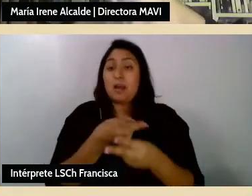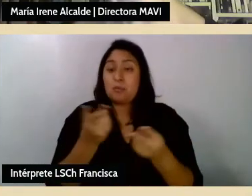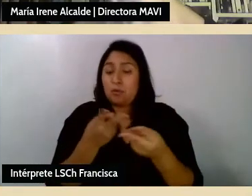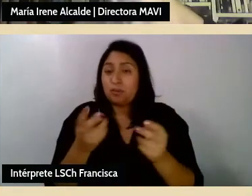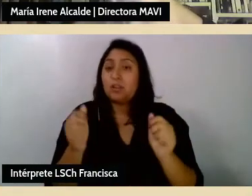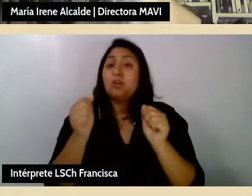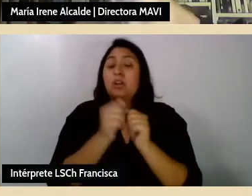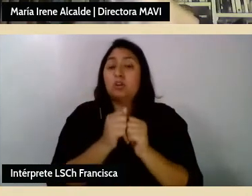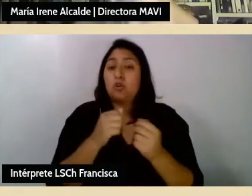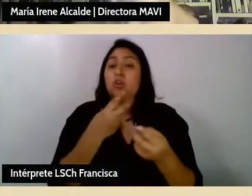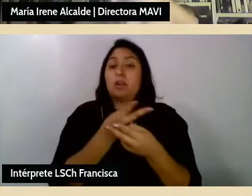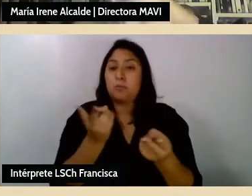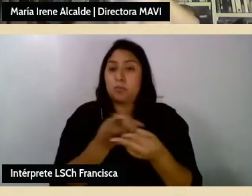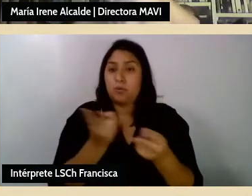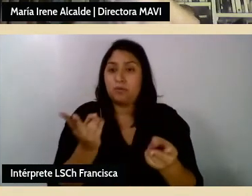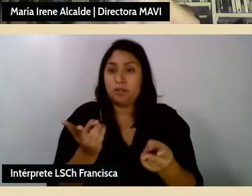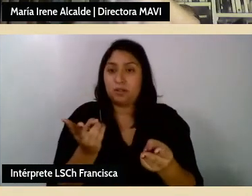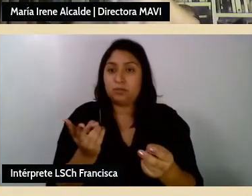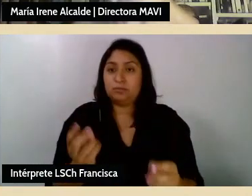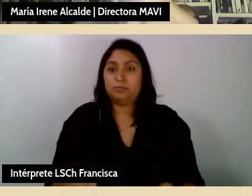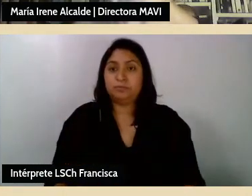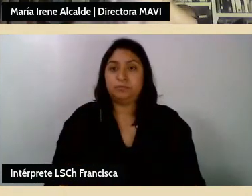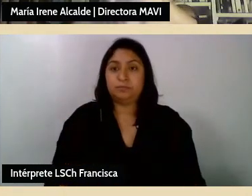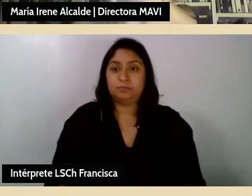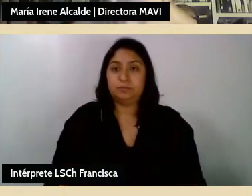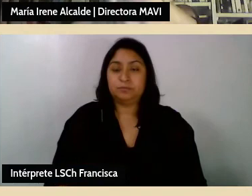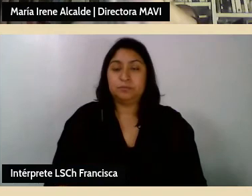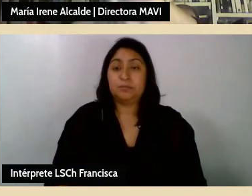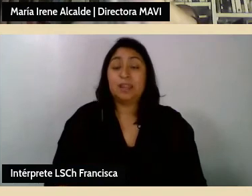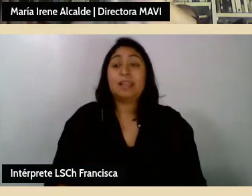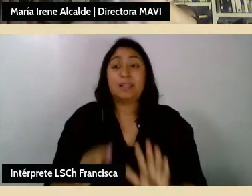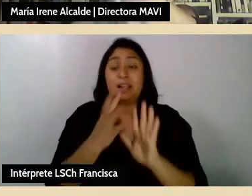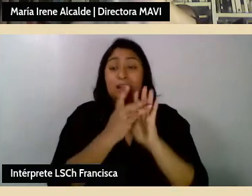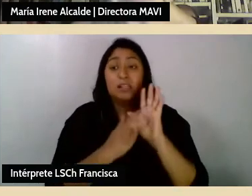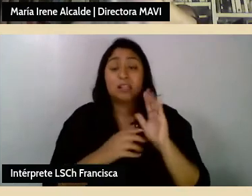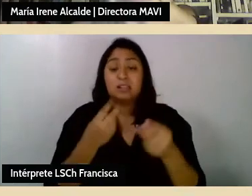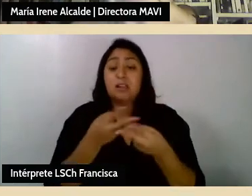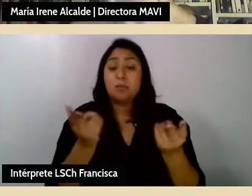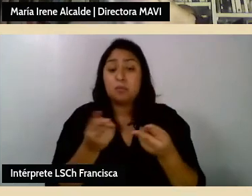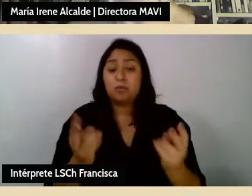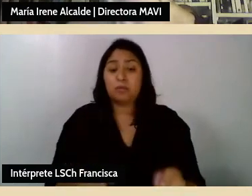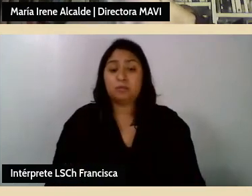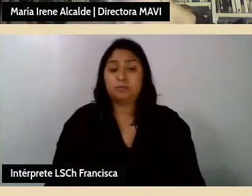público, ¿ya? Entonces, es de carácter público en esos términos. Entonces,